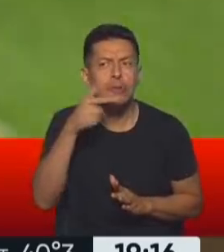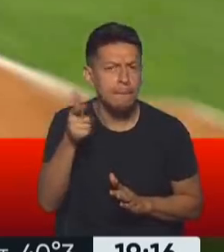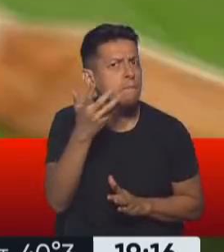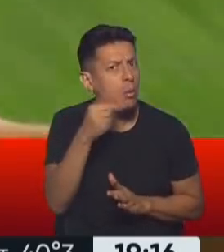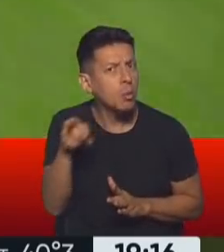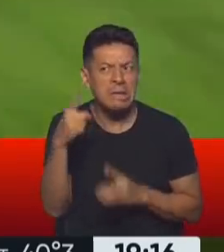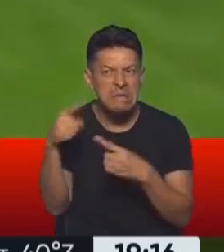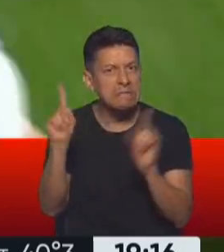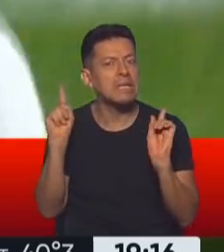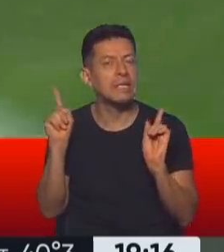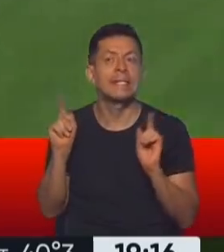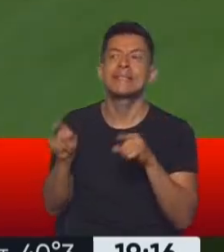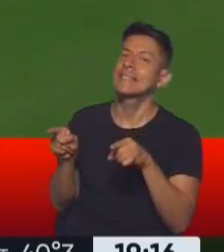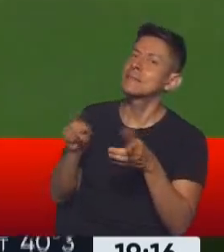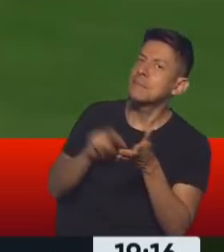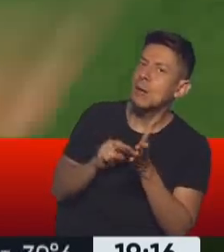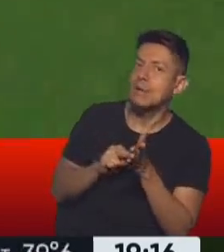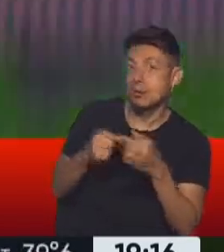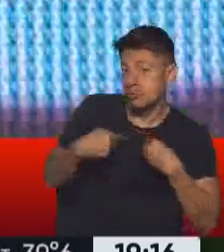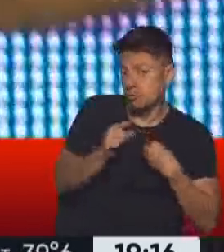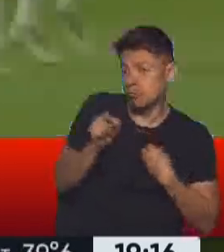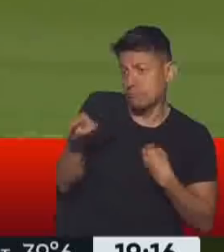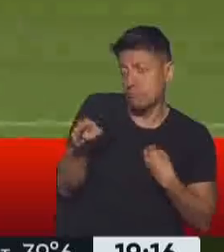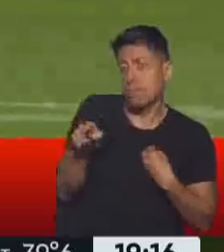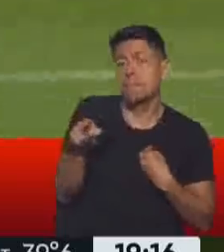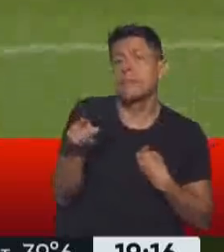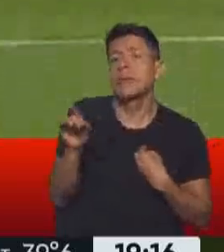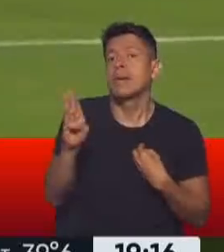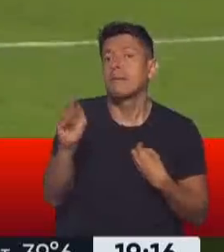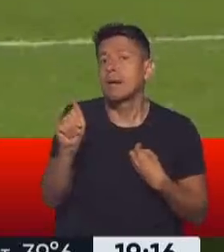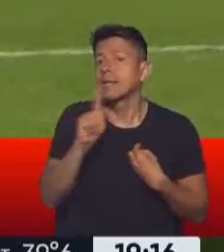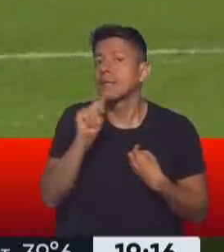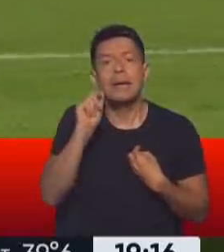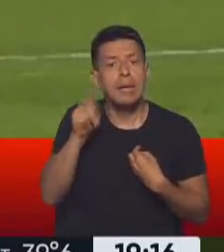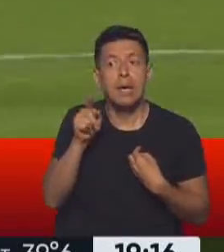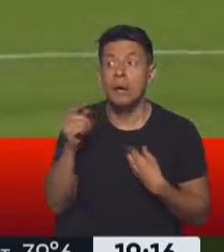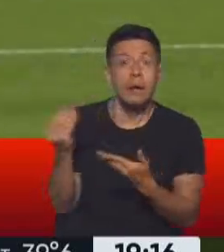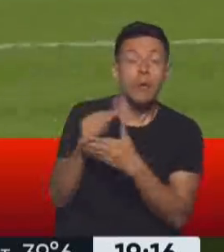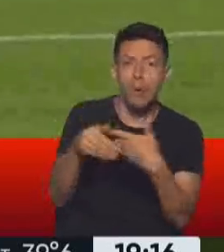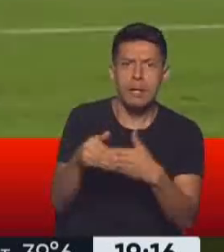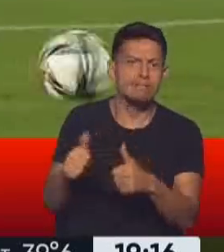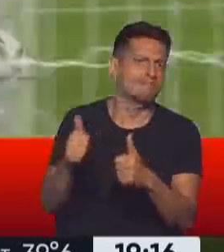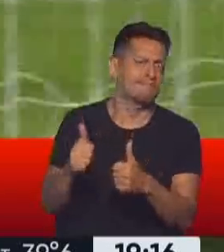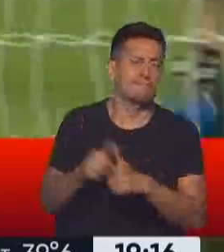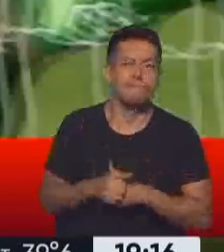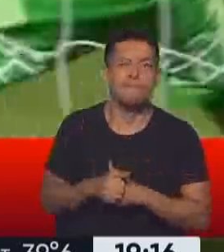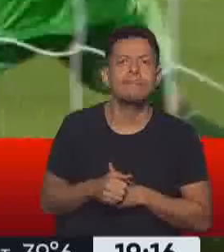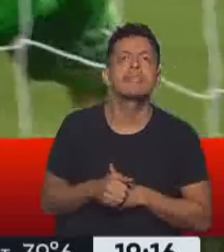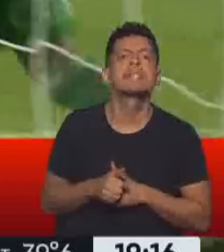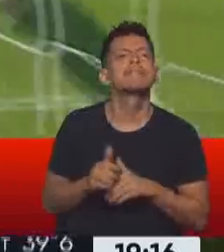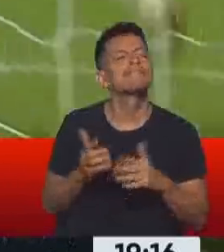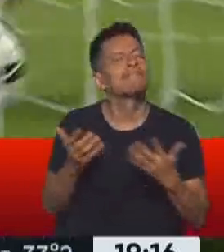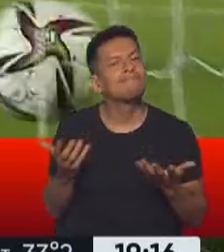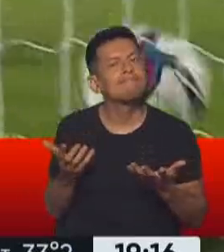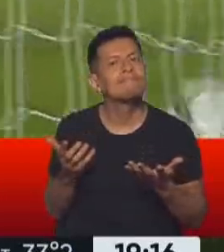el problema no lo tengo que jugar los primeros para romper cuando juegan los grandes lo que tiene es que